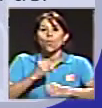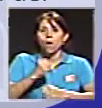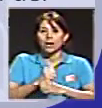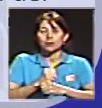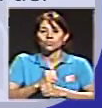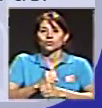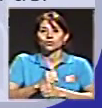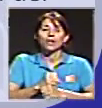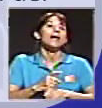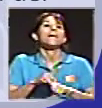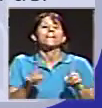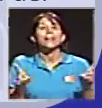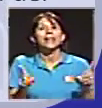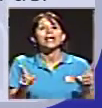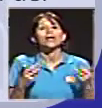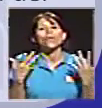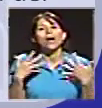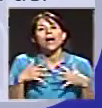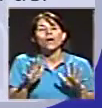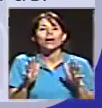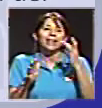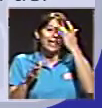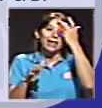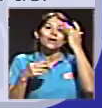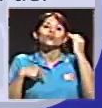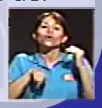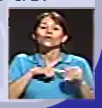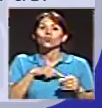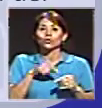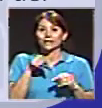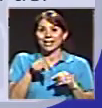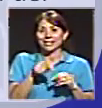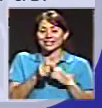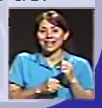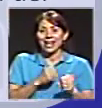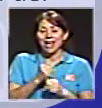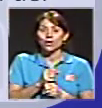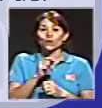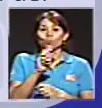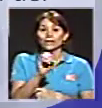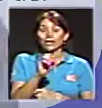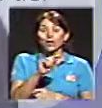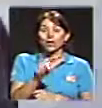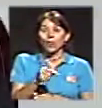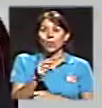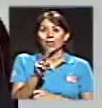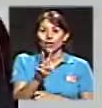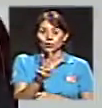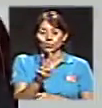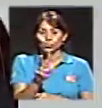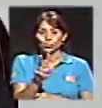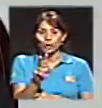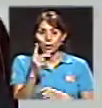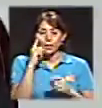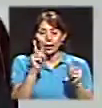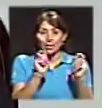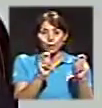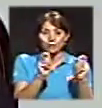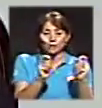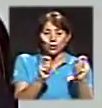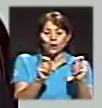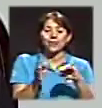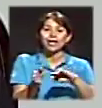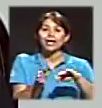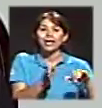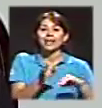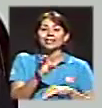aunque diéramos un 0.2 este año adicional a las a educación y un 0,3